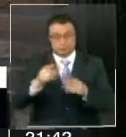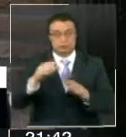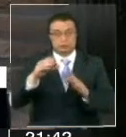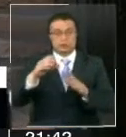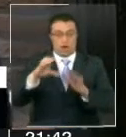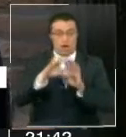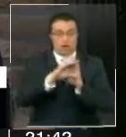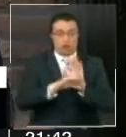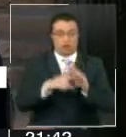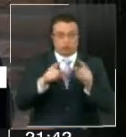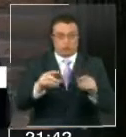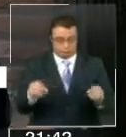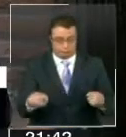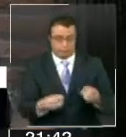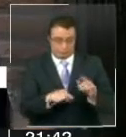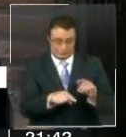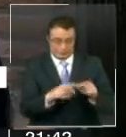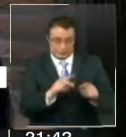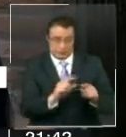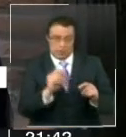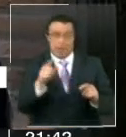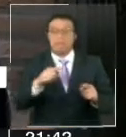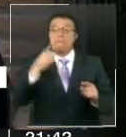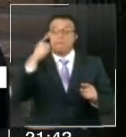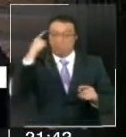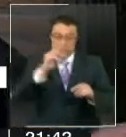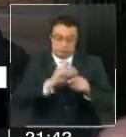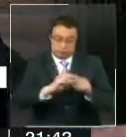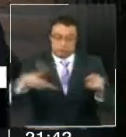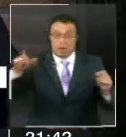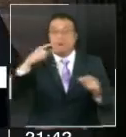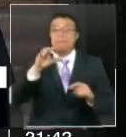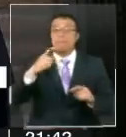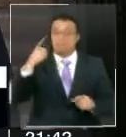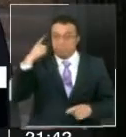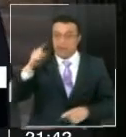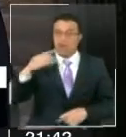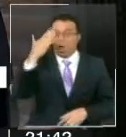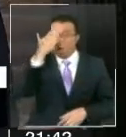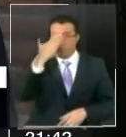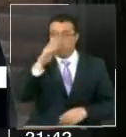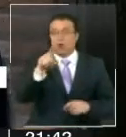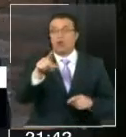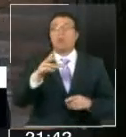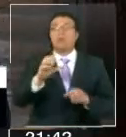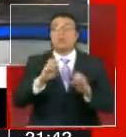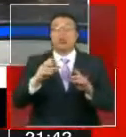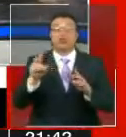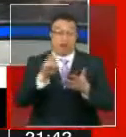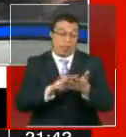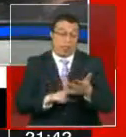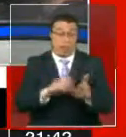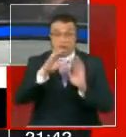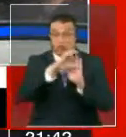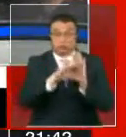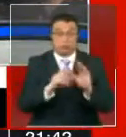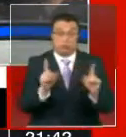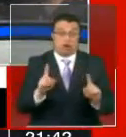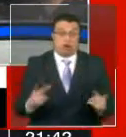de las bases, pero es un tema muy complicado y la mayoría de la gente ni siquiera ha leído la Constitución antigua. Senador, en otro